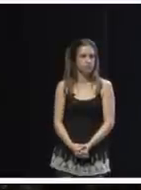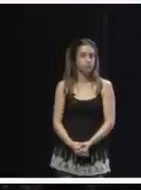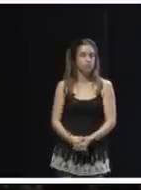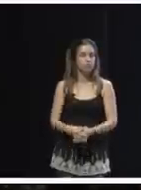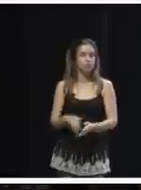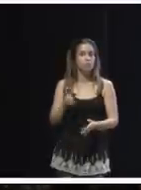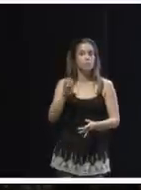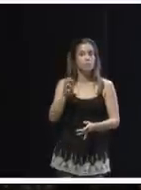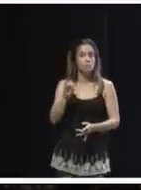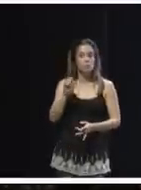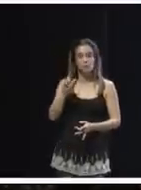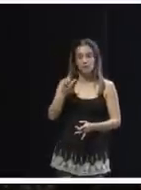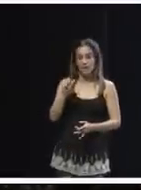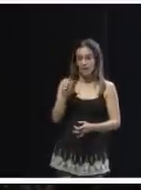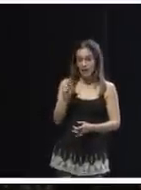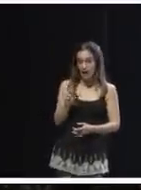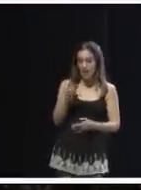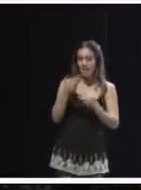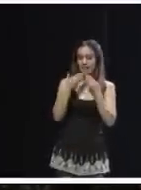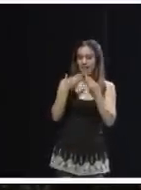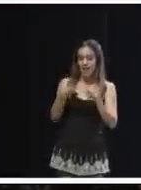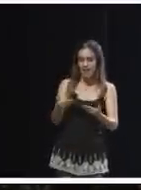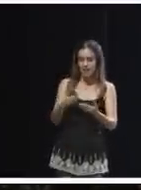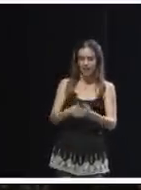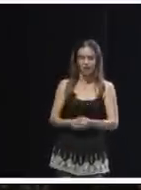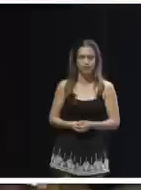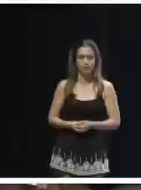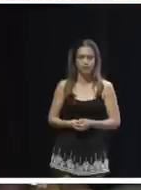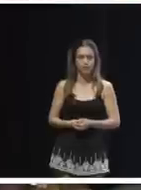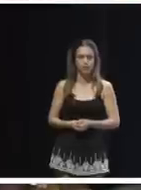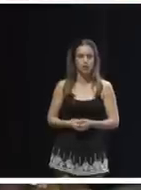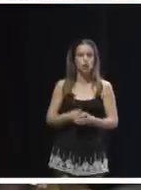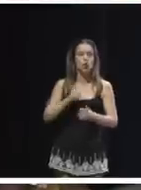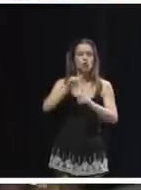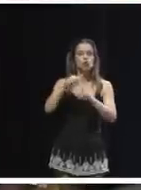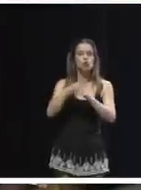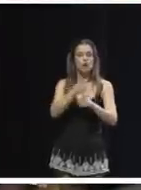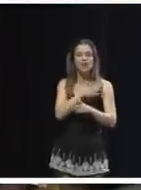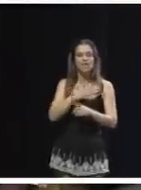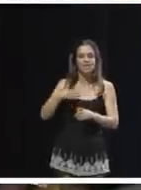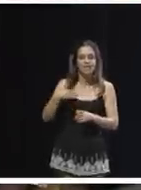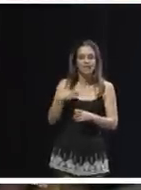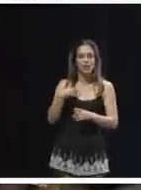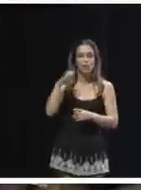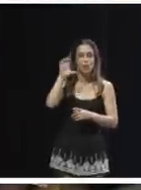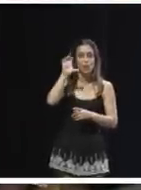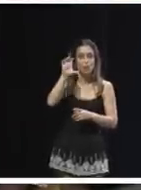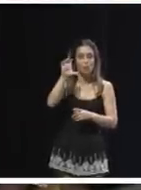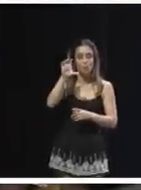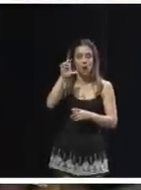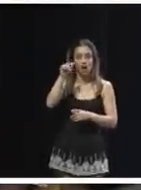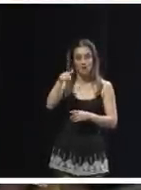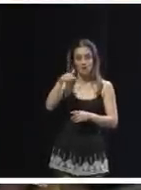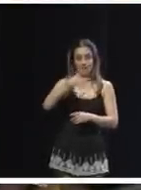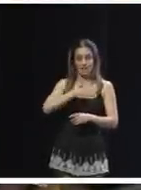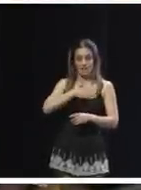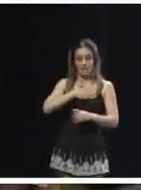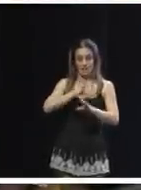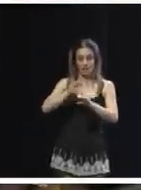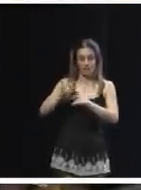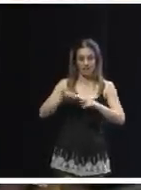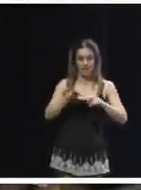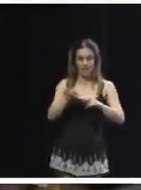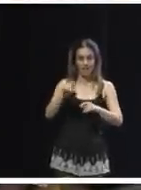Pilar, gracias. Sumar quiere un país en el que mi tierra y la